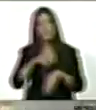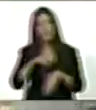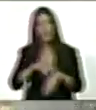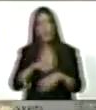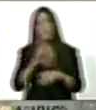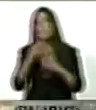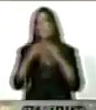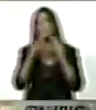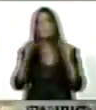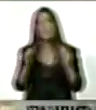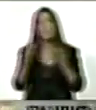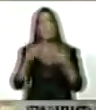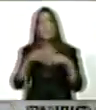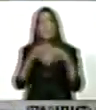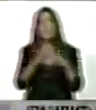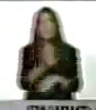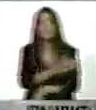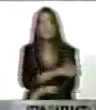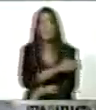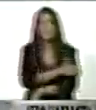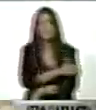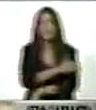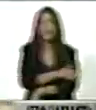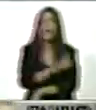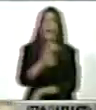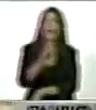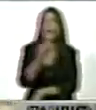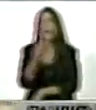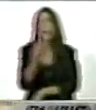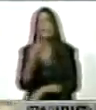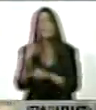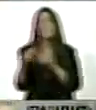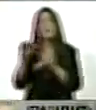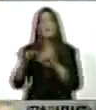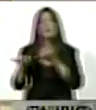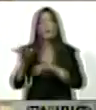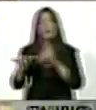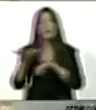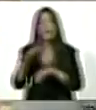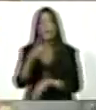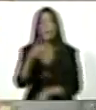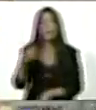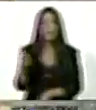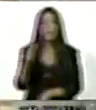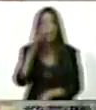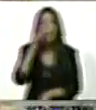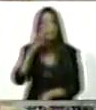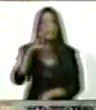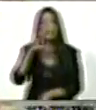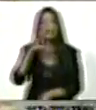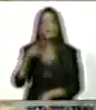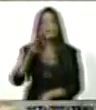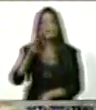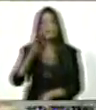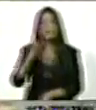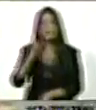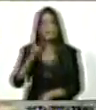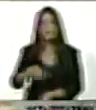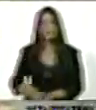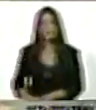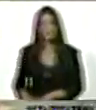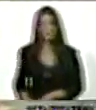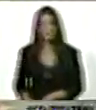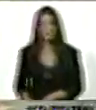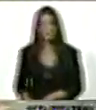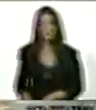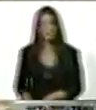los partidos que hacen vida en el llamado G4 y por el secretario ejecutivo de la MUD, el señor Jesús Chugo Torrealba.